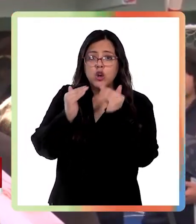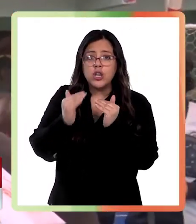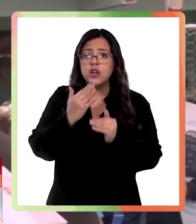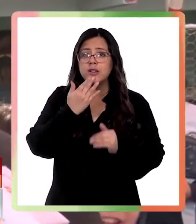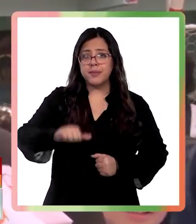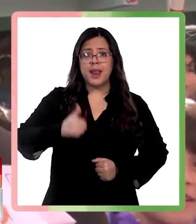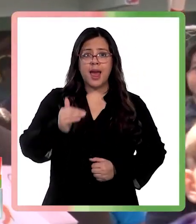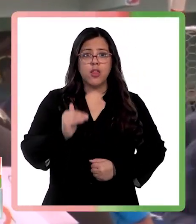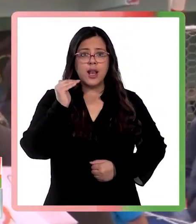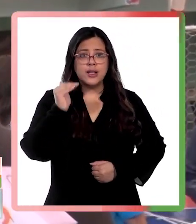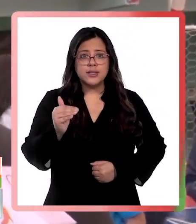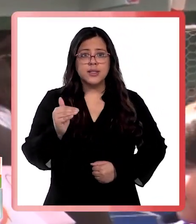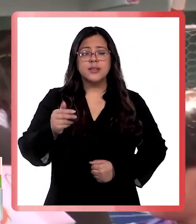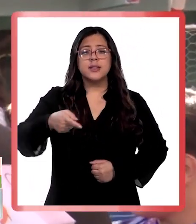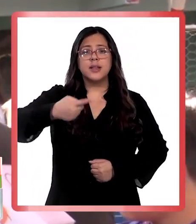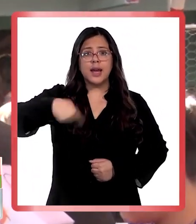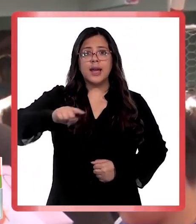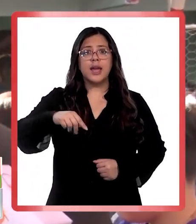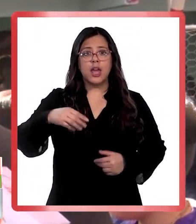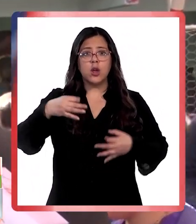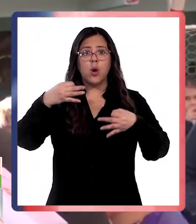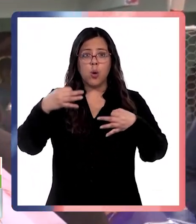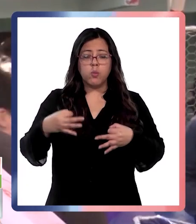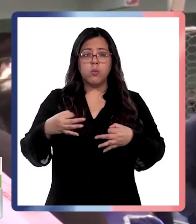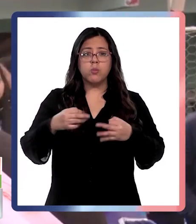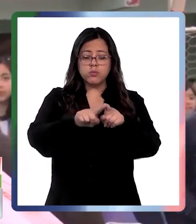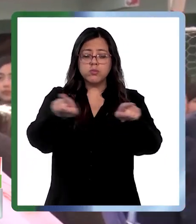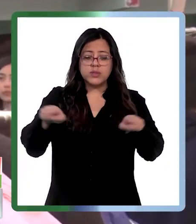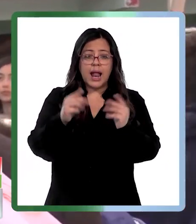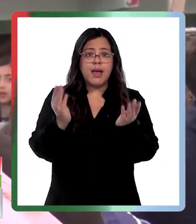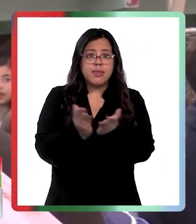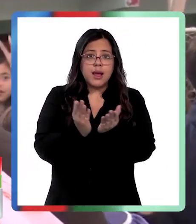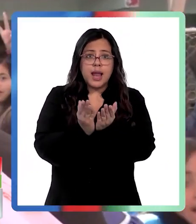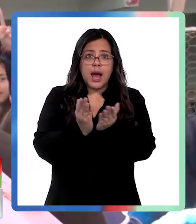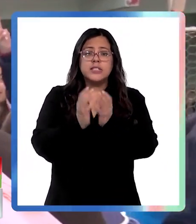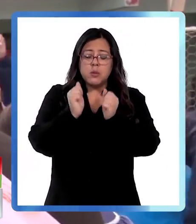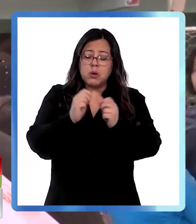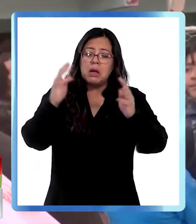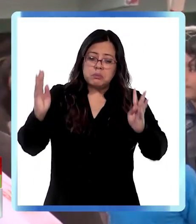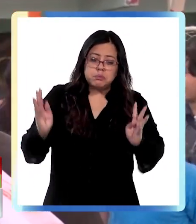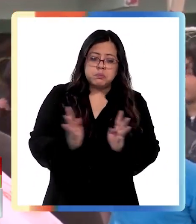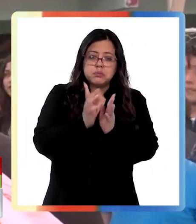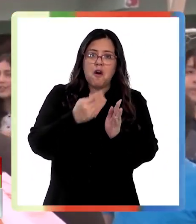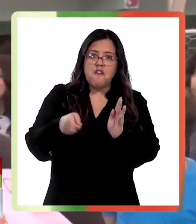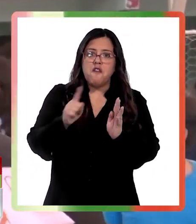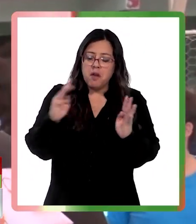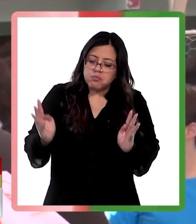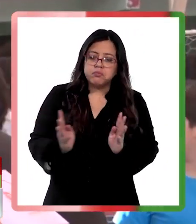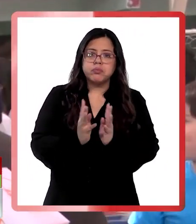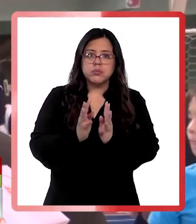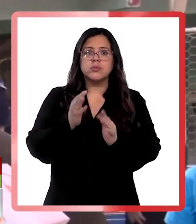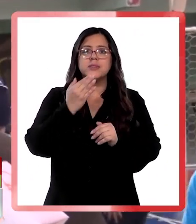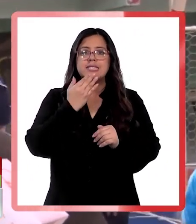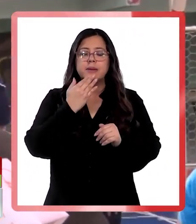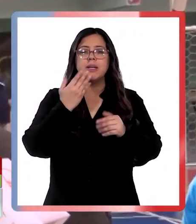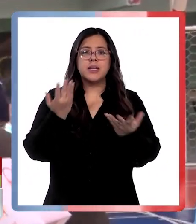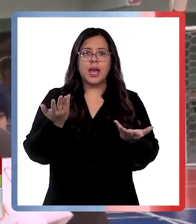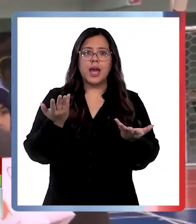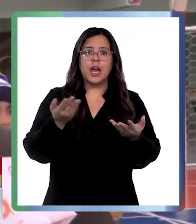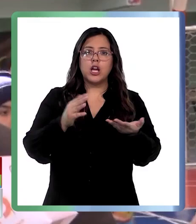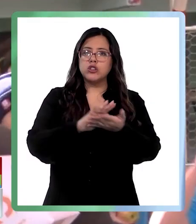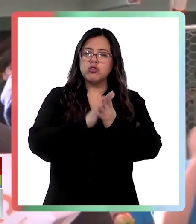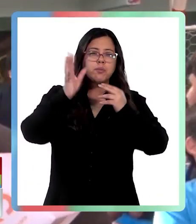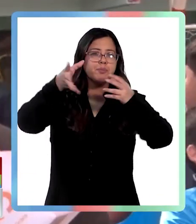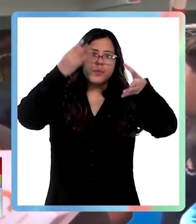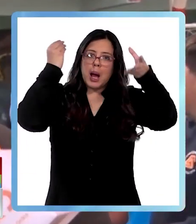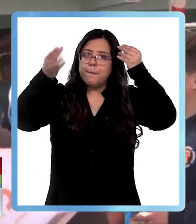niños, las niñas y los adolescentes se encuentren dentro del aula, que se encuentren en clases y sobre todo